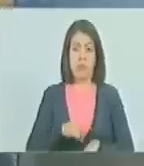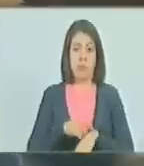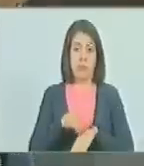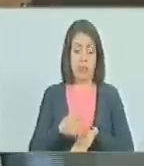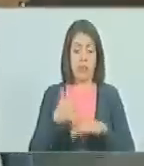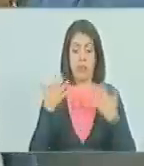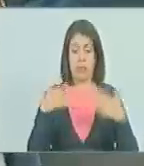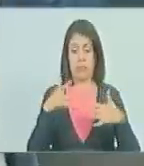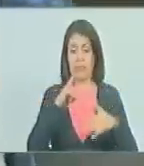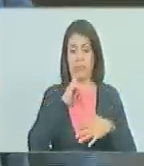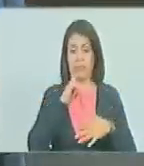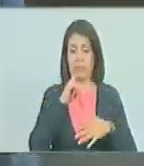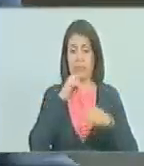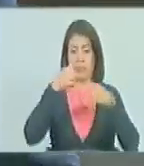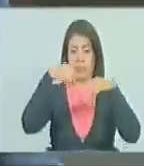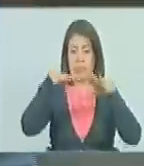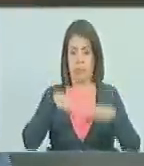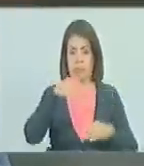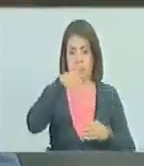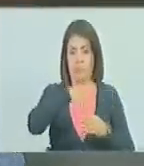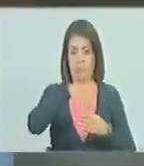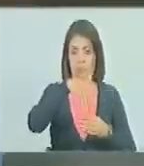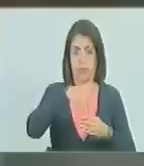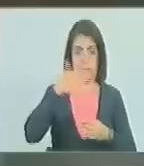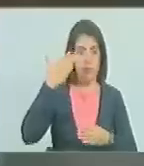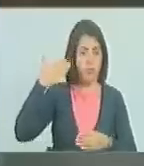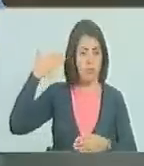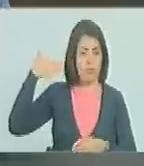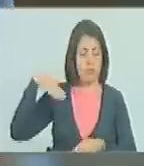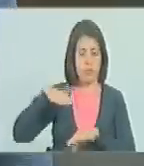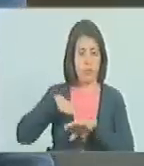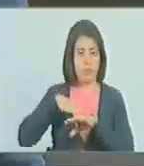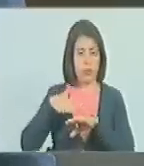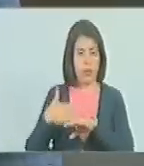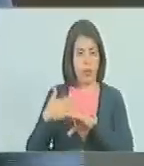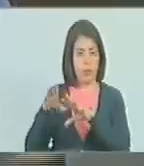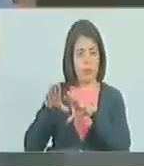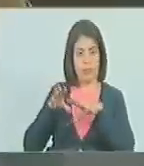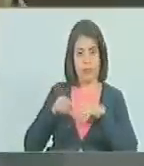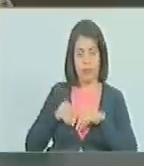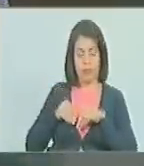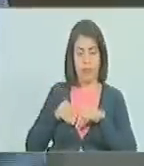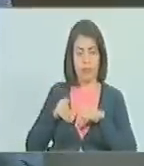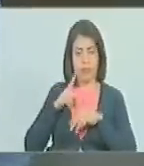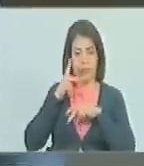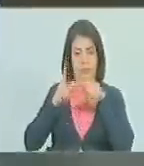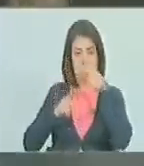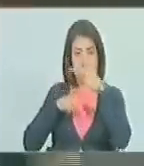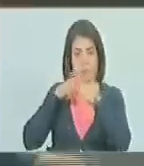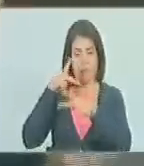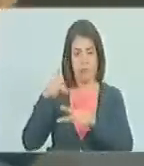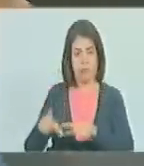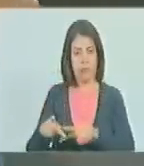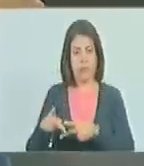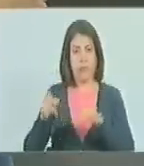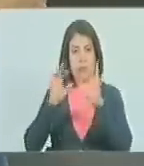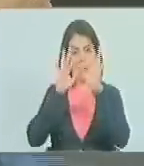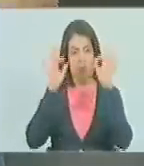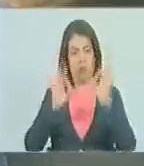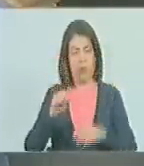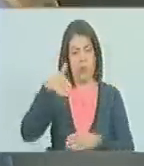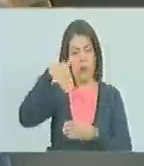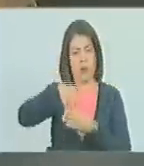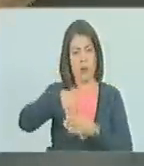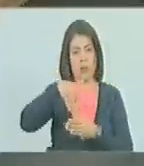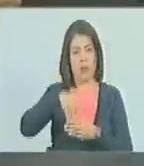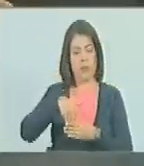oscuro, fue la suspensión de las elecciones por la adopción politiquera de un método electoral